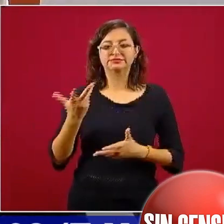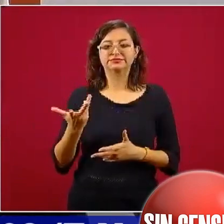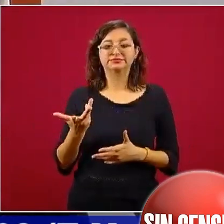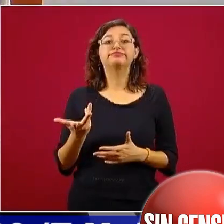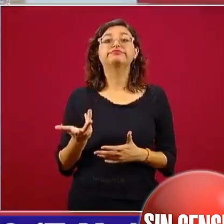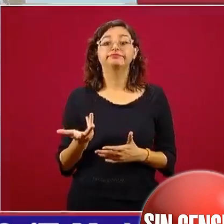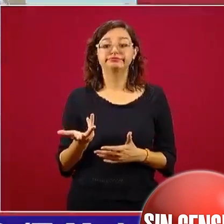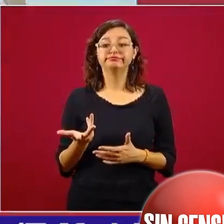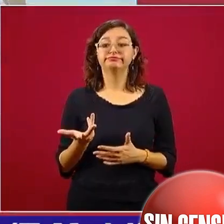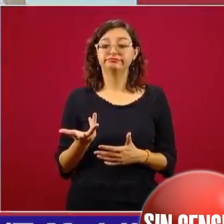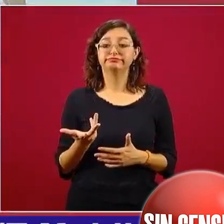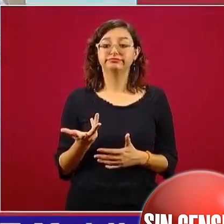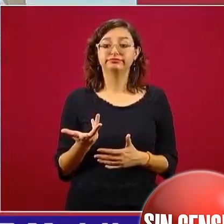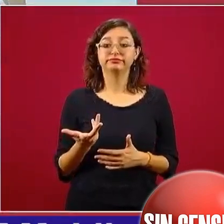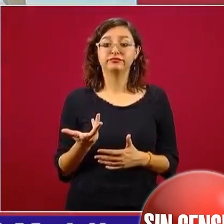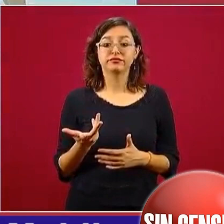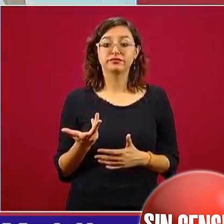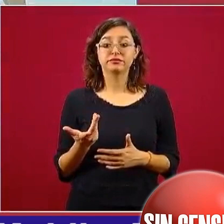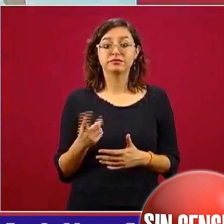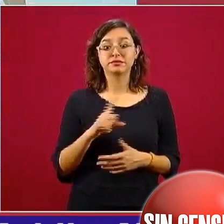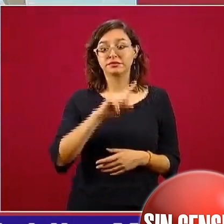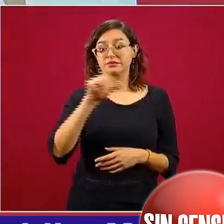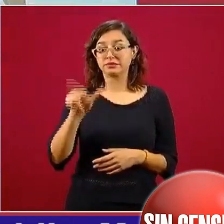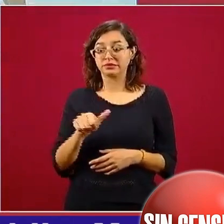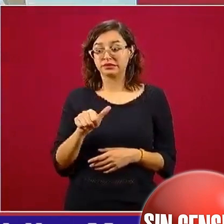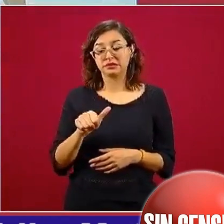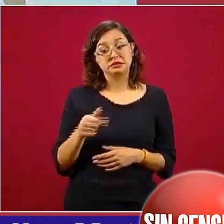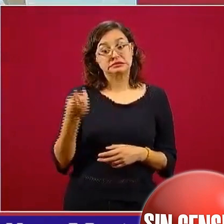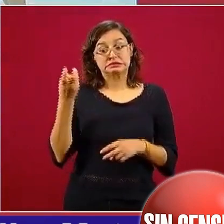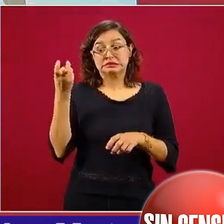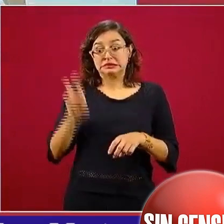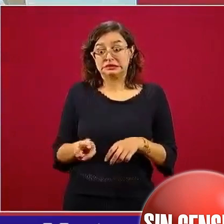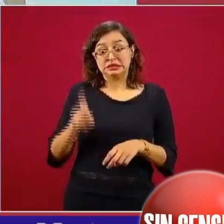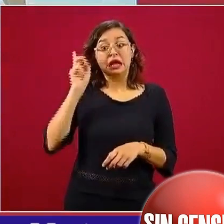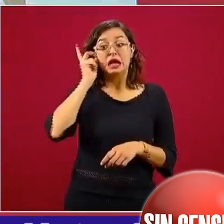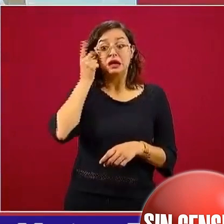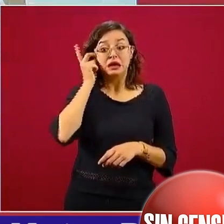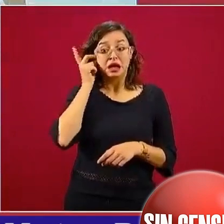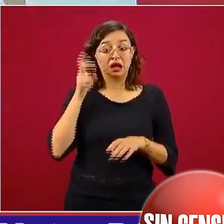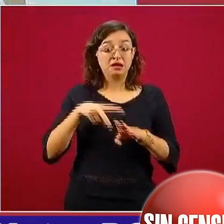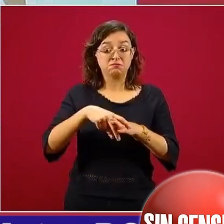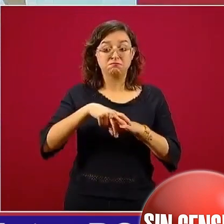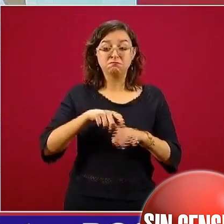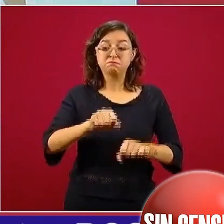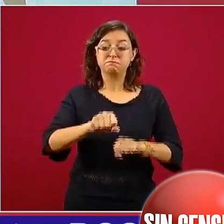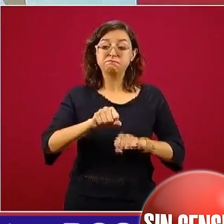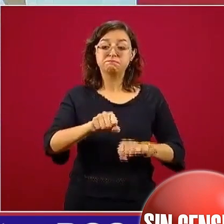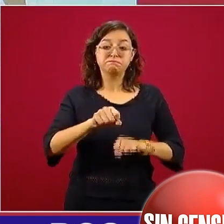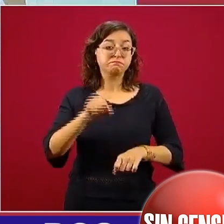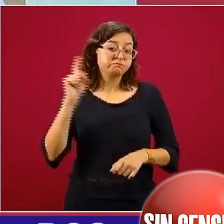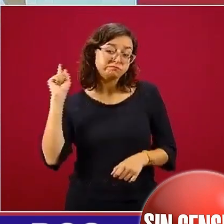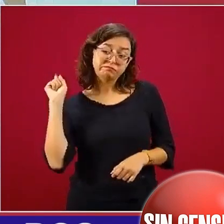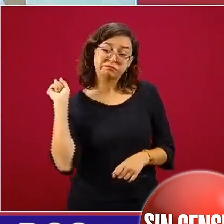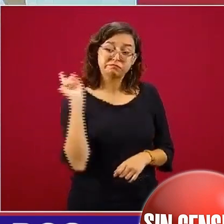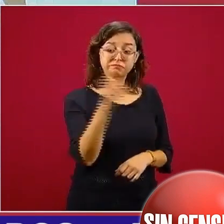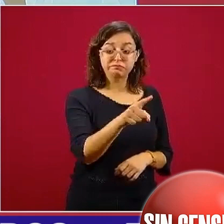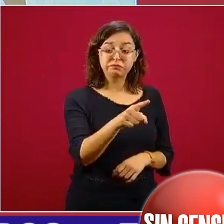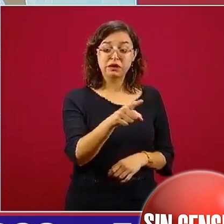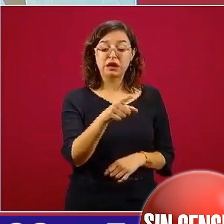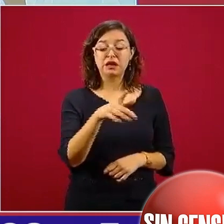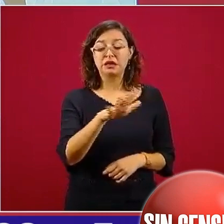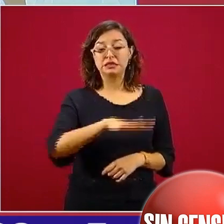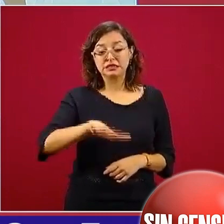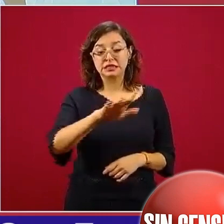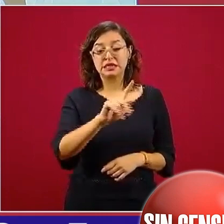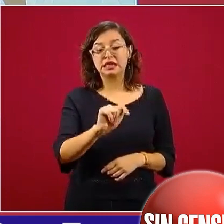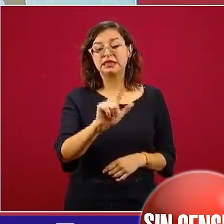y sigue hacia la costa a caballo y llega allí a Tlaxcala-Altongo, a esa región,